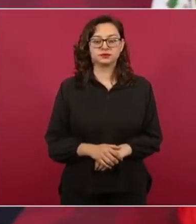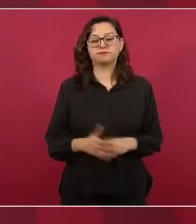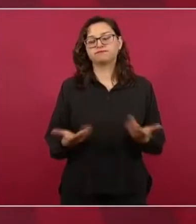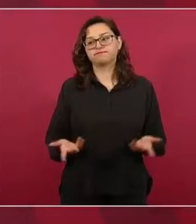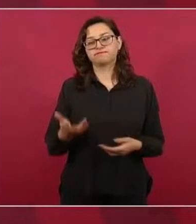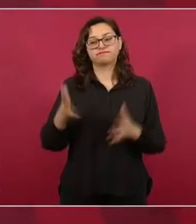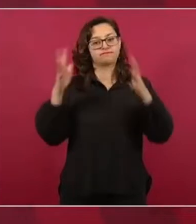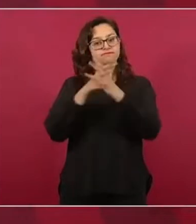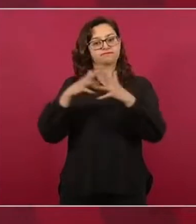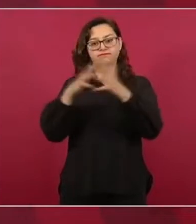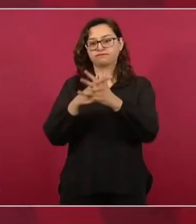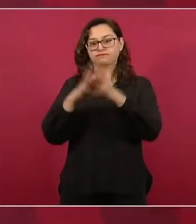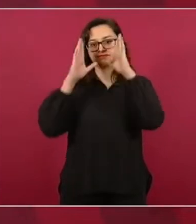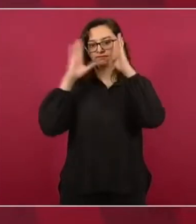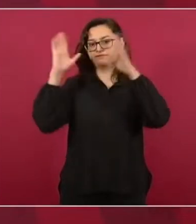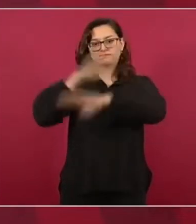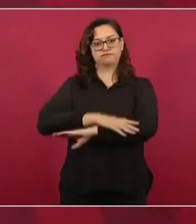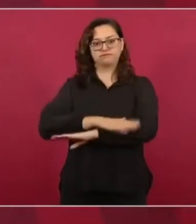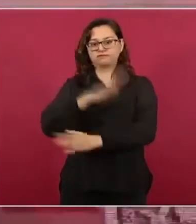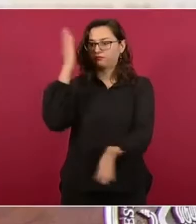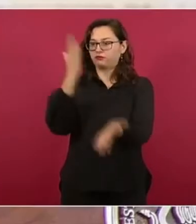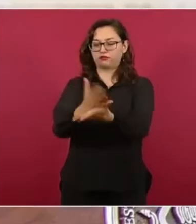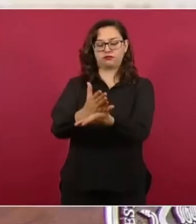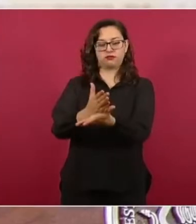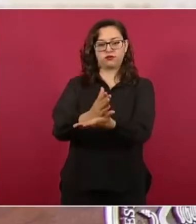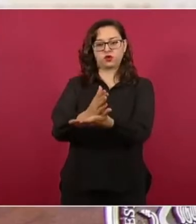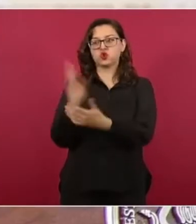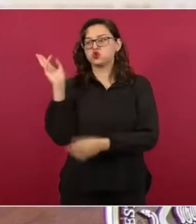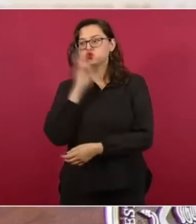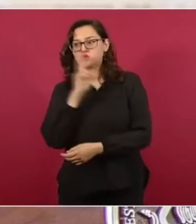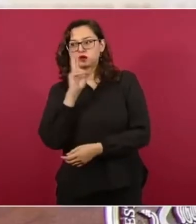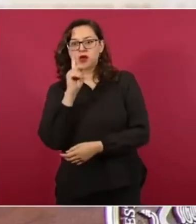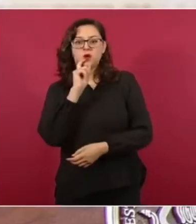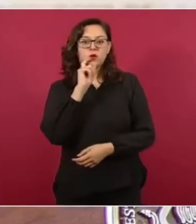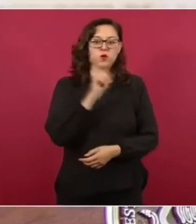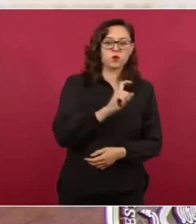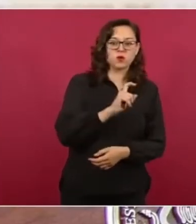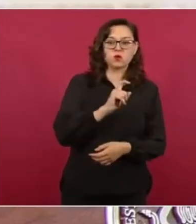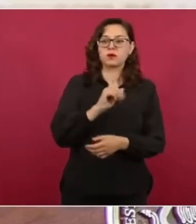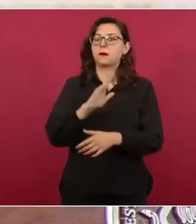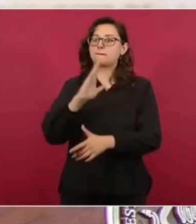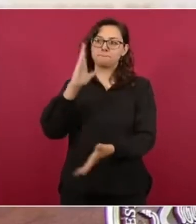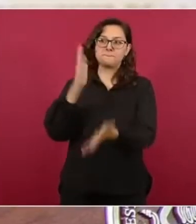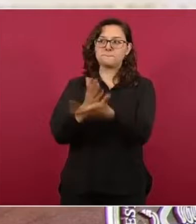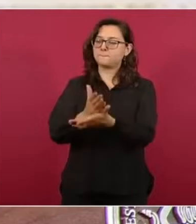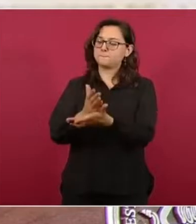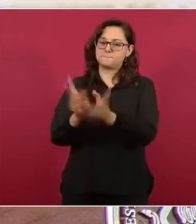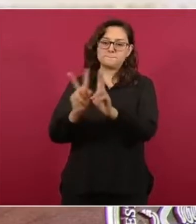entre Rusia y Ucrania. Eso ayudaría mucho, porque eso es lo